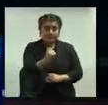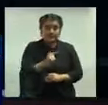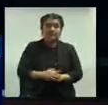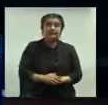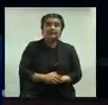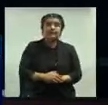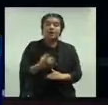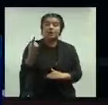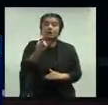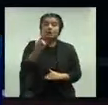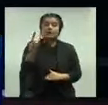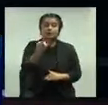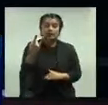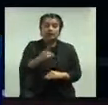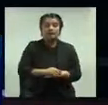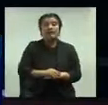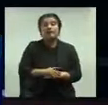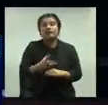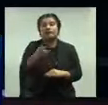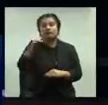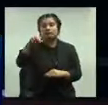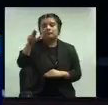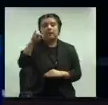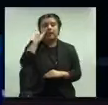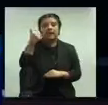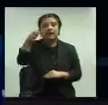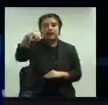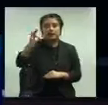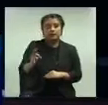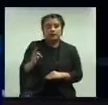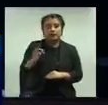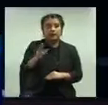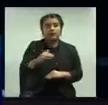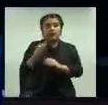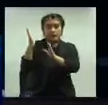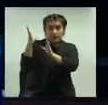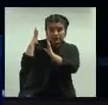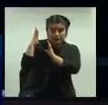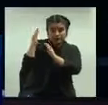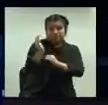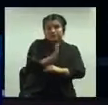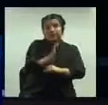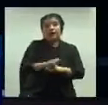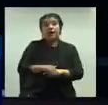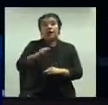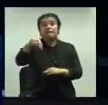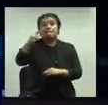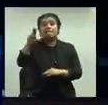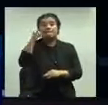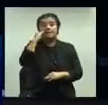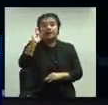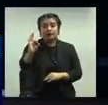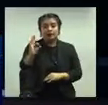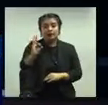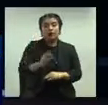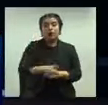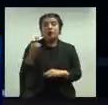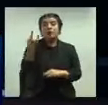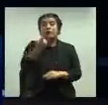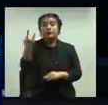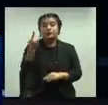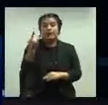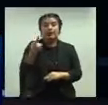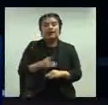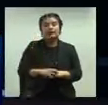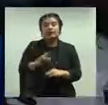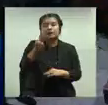Castillo, Universidad Mariano Gálvez. Licenciado Mario Raúl García Morales, Universidad